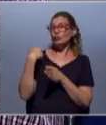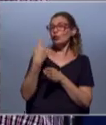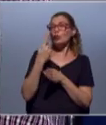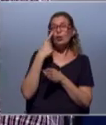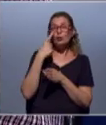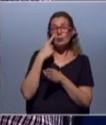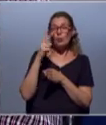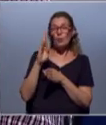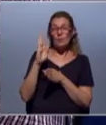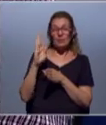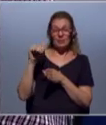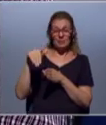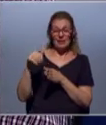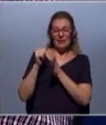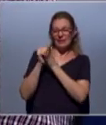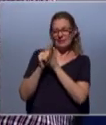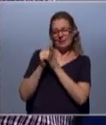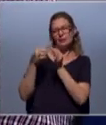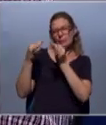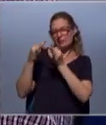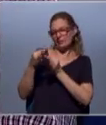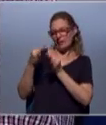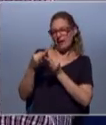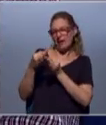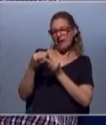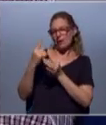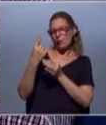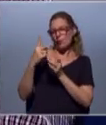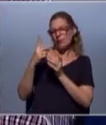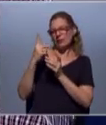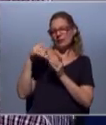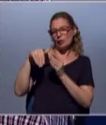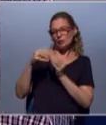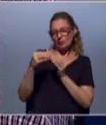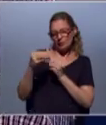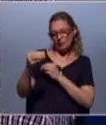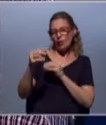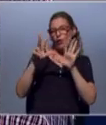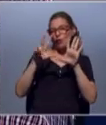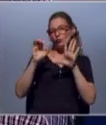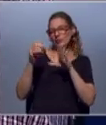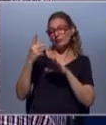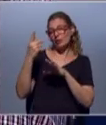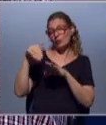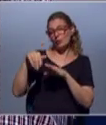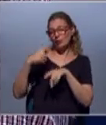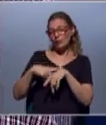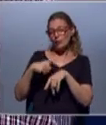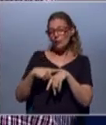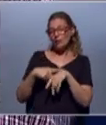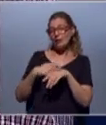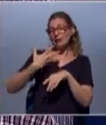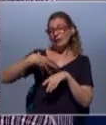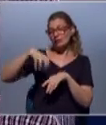y el tren de upm es un tren muy especial es un tren que tiene un kilómetro de extensión que se desplazó a 80 kilómetros por hora que